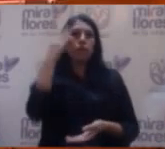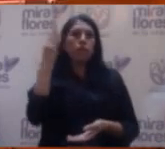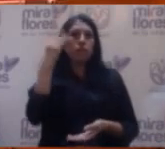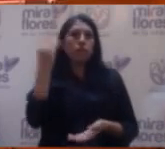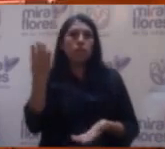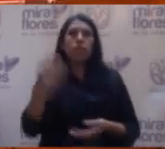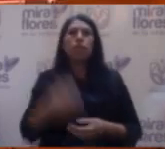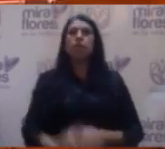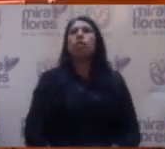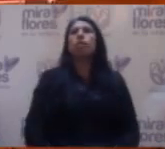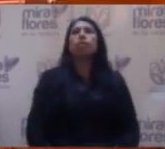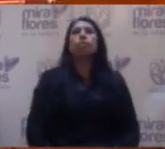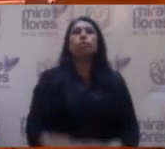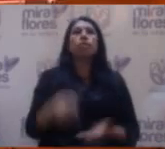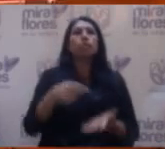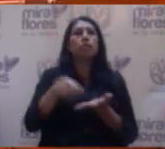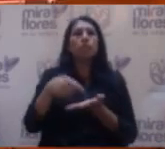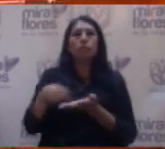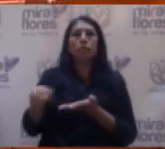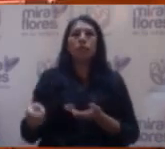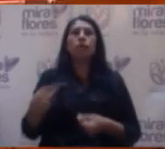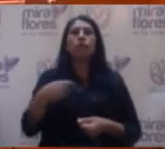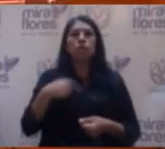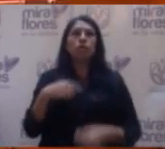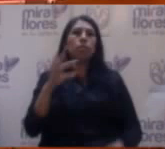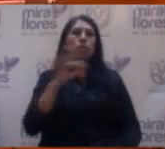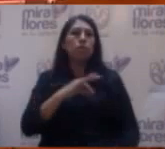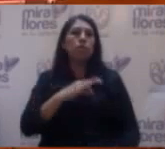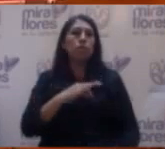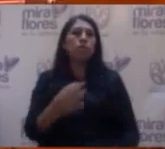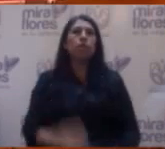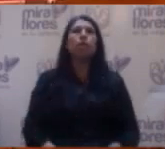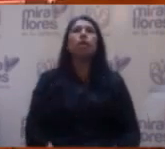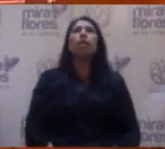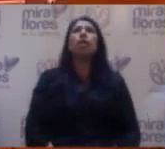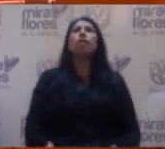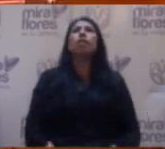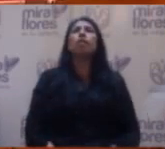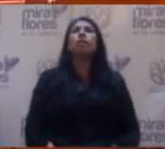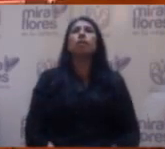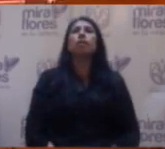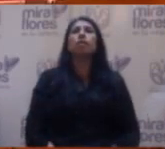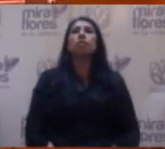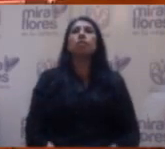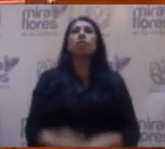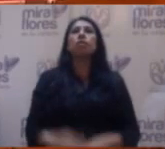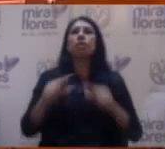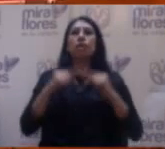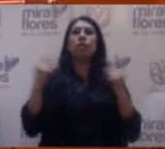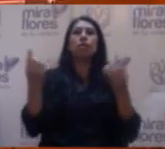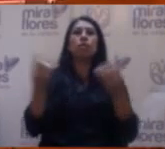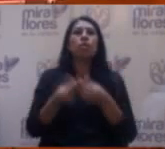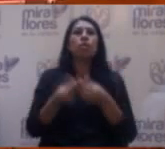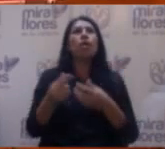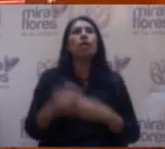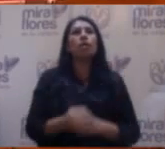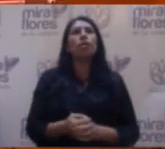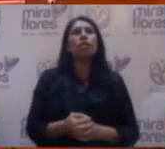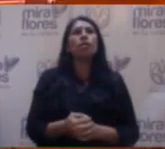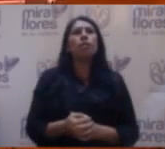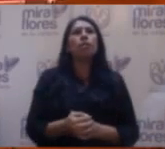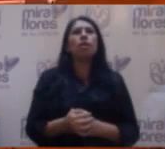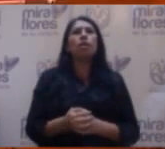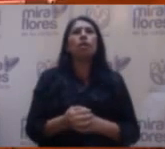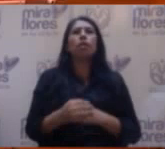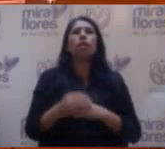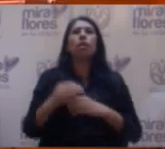Puebla. De otro lado, quiero aprovechar para informar que el Centro Internacional para la Prevención de la Criminalidad de